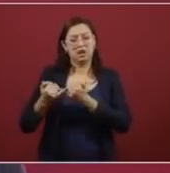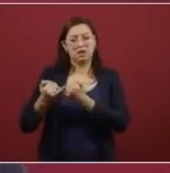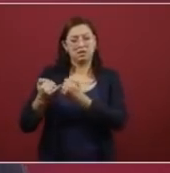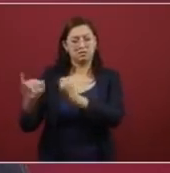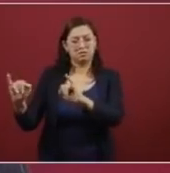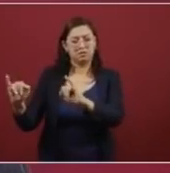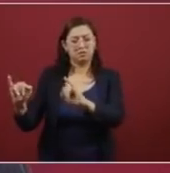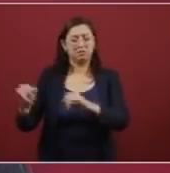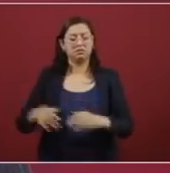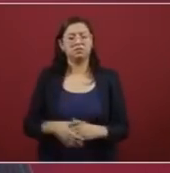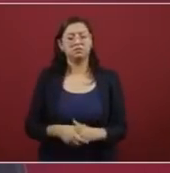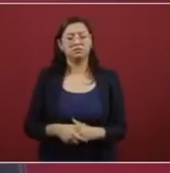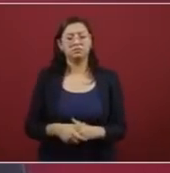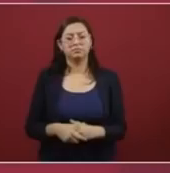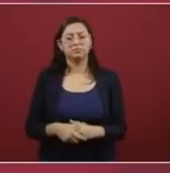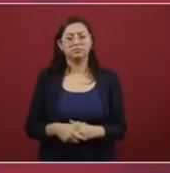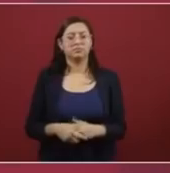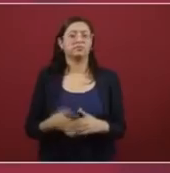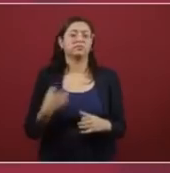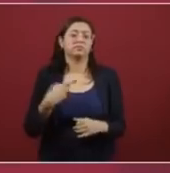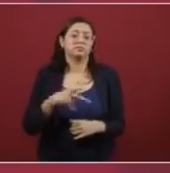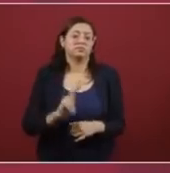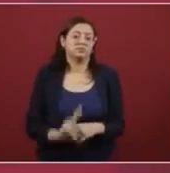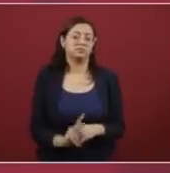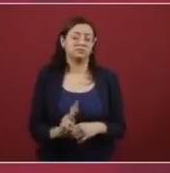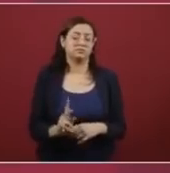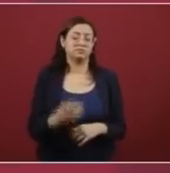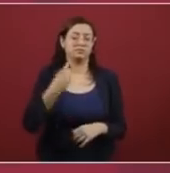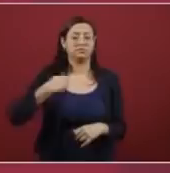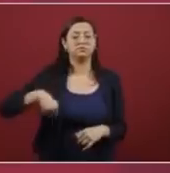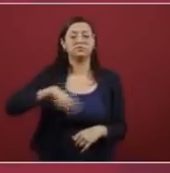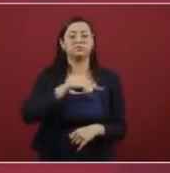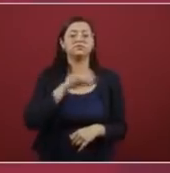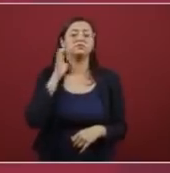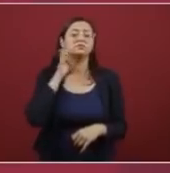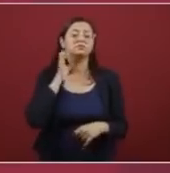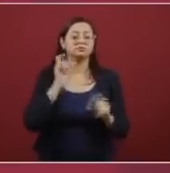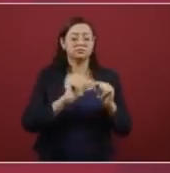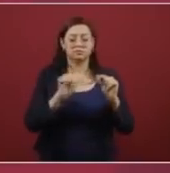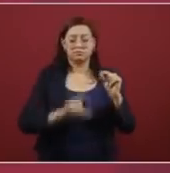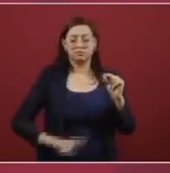también el poder ejecutivo es autónomo